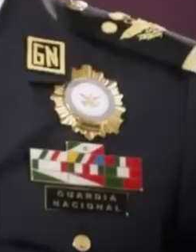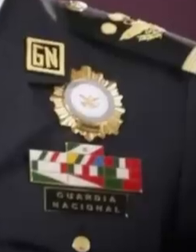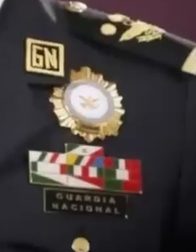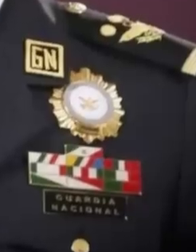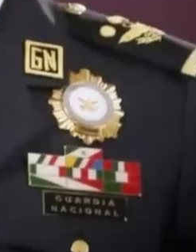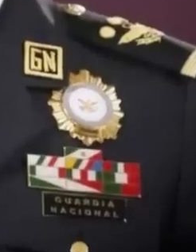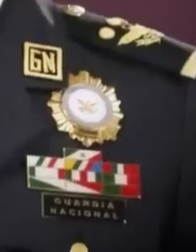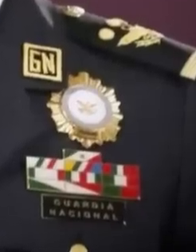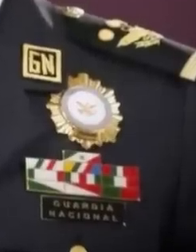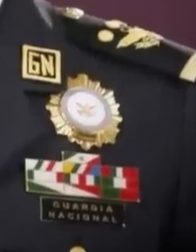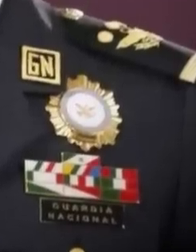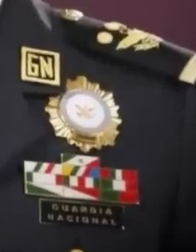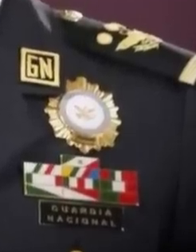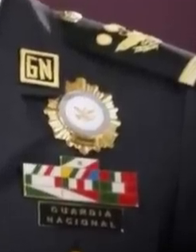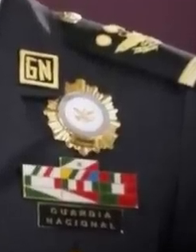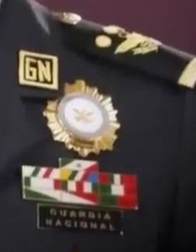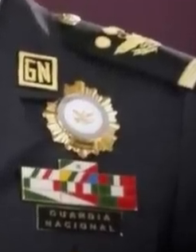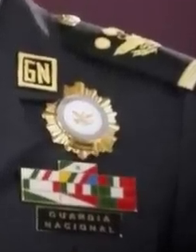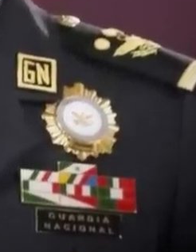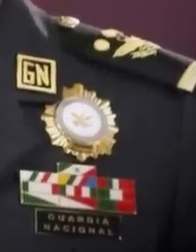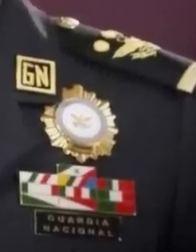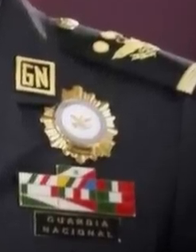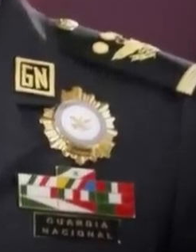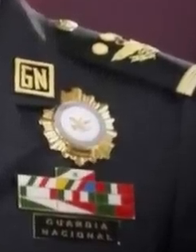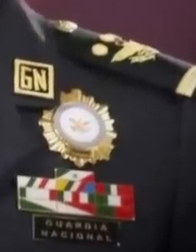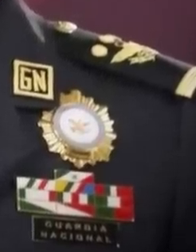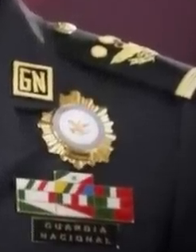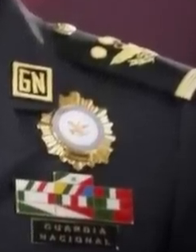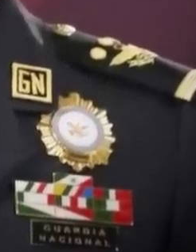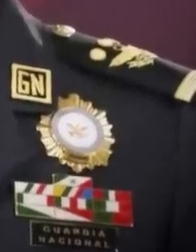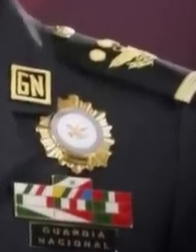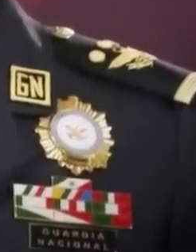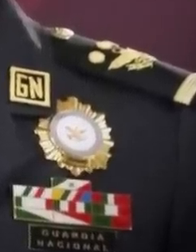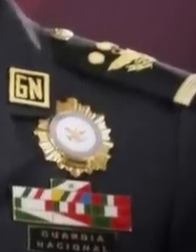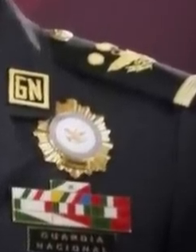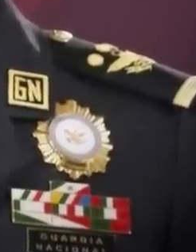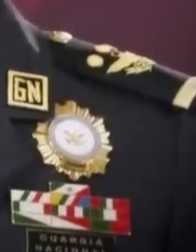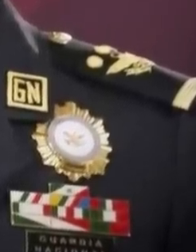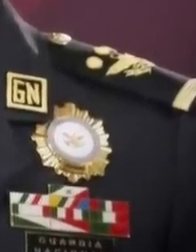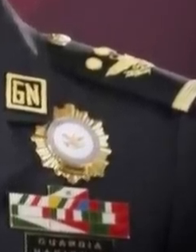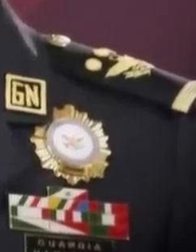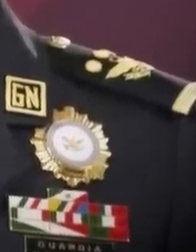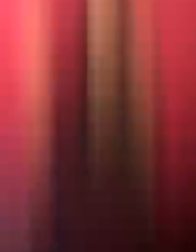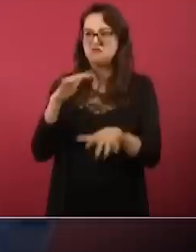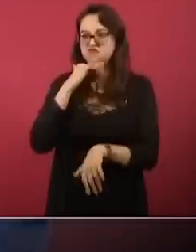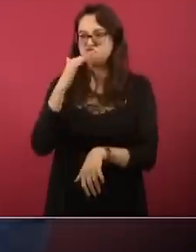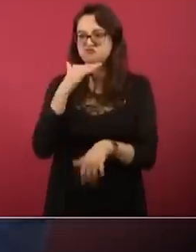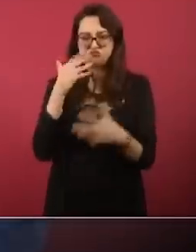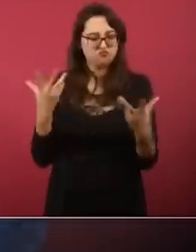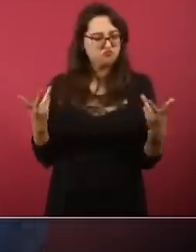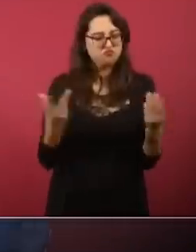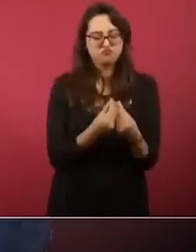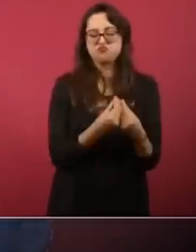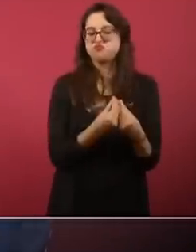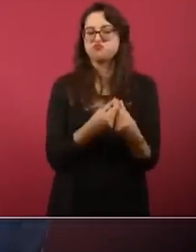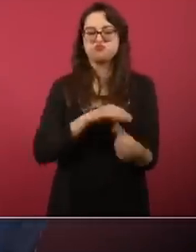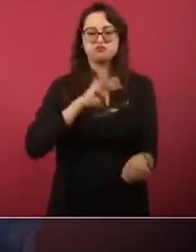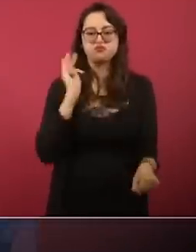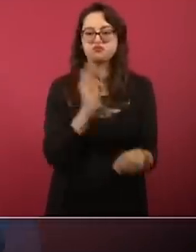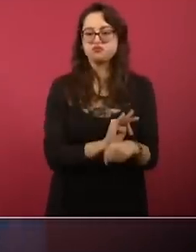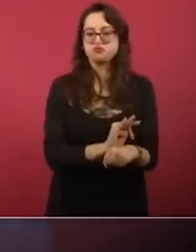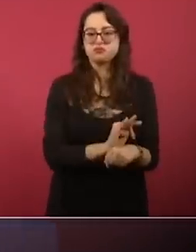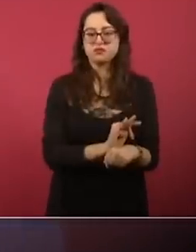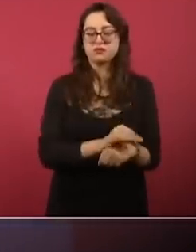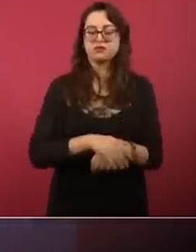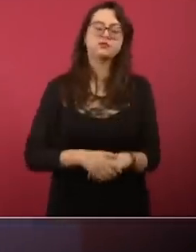pero que mantuviera el general Córdoba Campos como comandante del organismo nacional de seguridad Para no afectar la buena